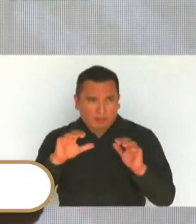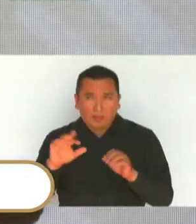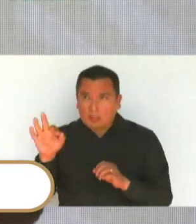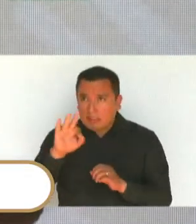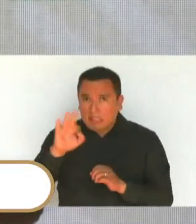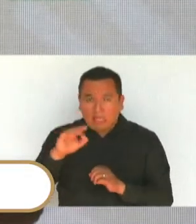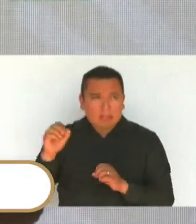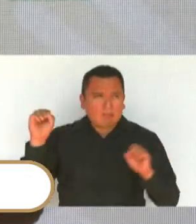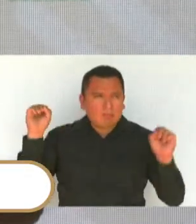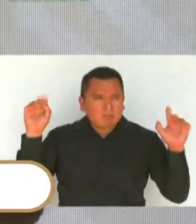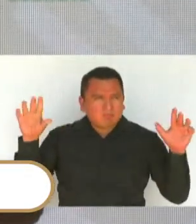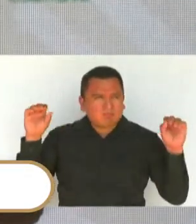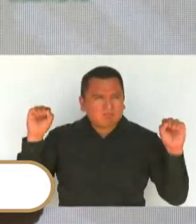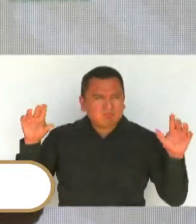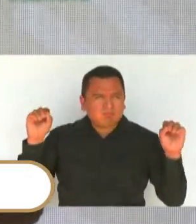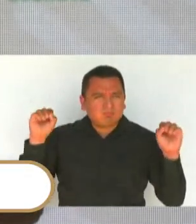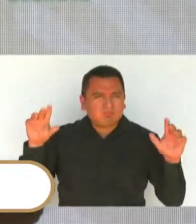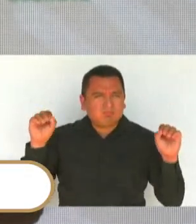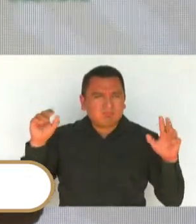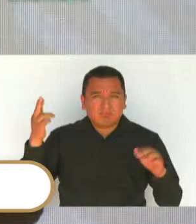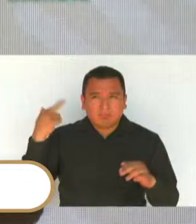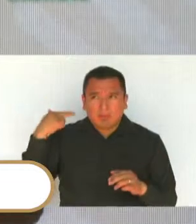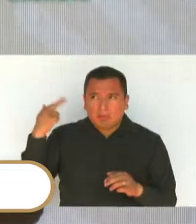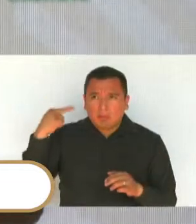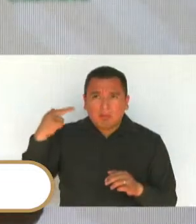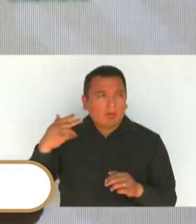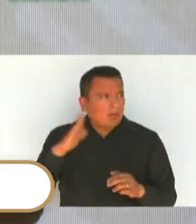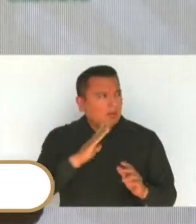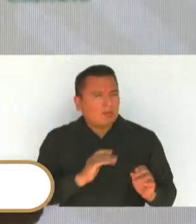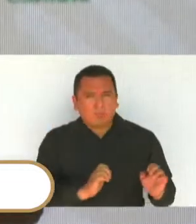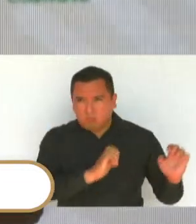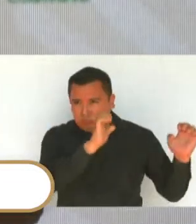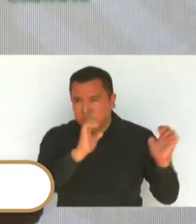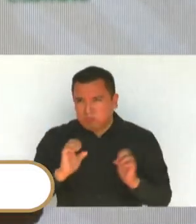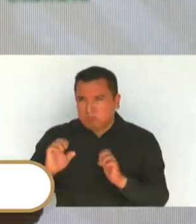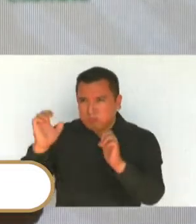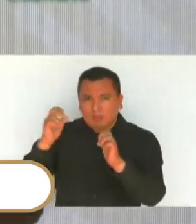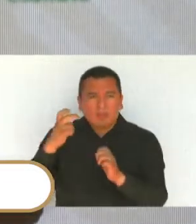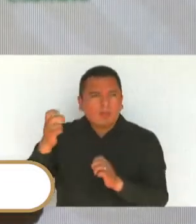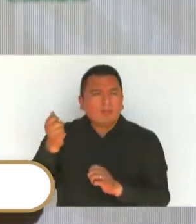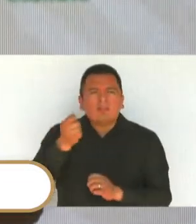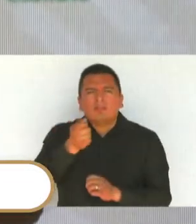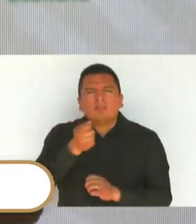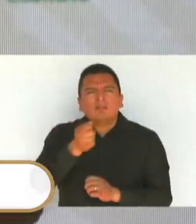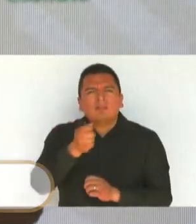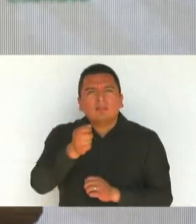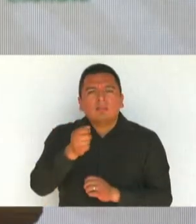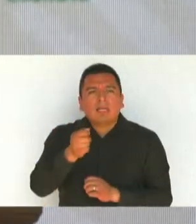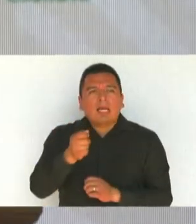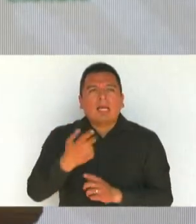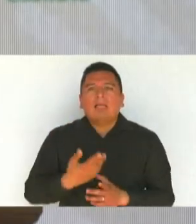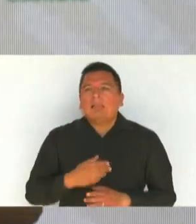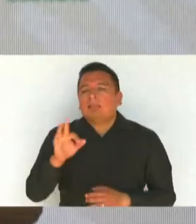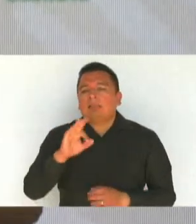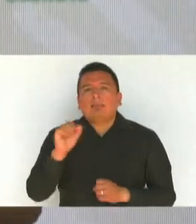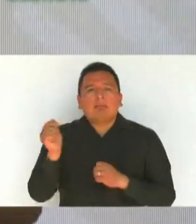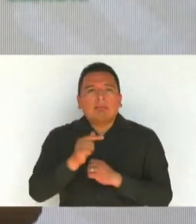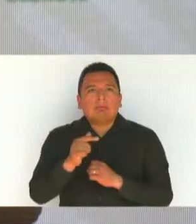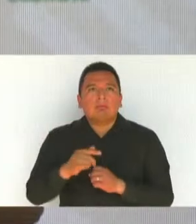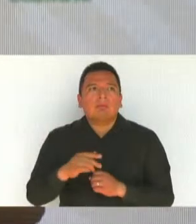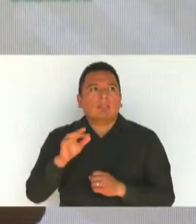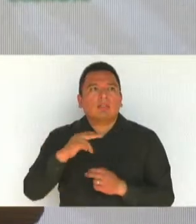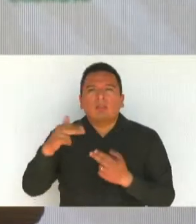una alarma en los edificios aquí contiguos, eso quiere decir que se activó algún detector de